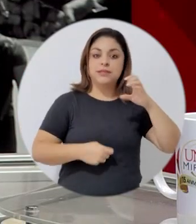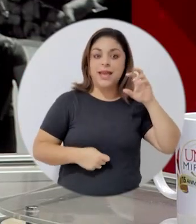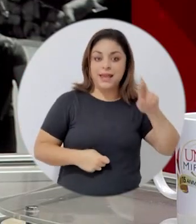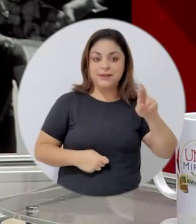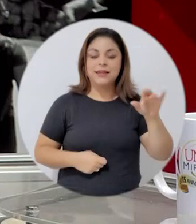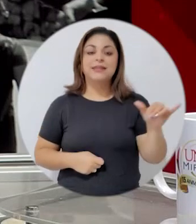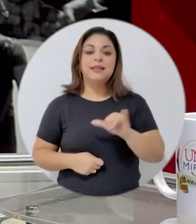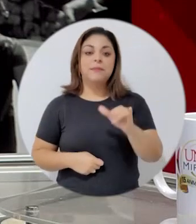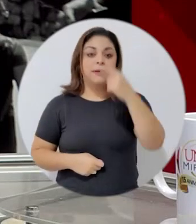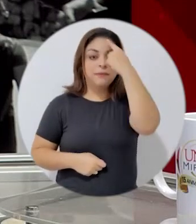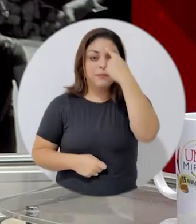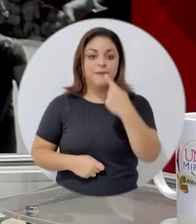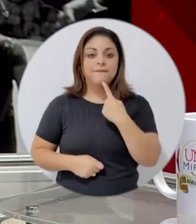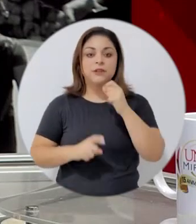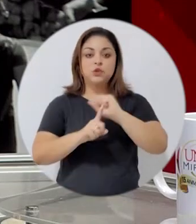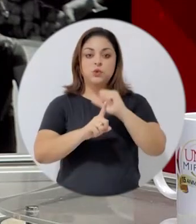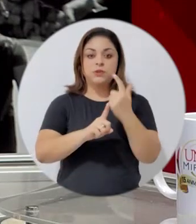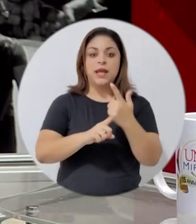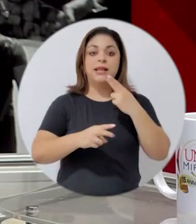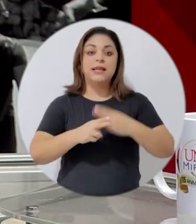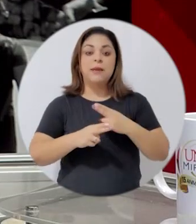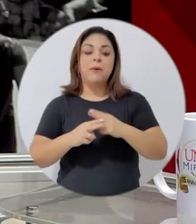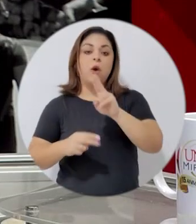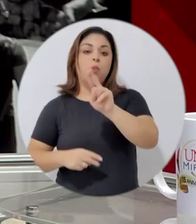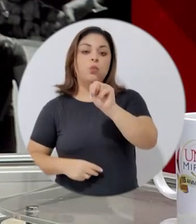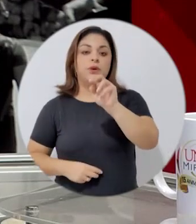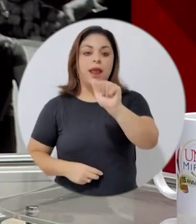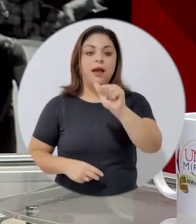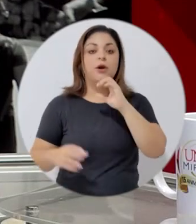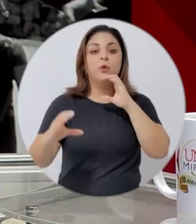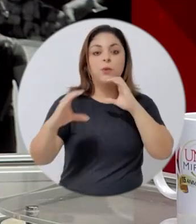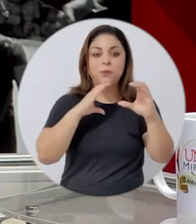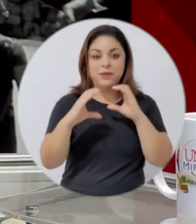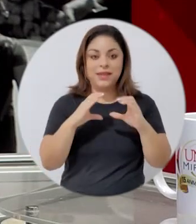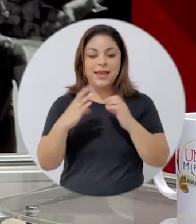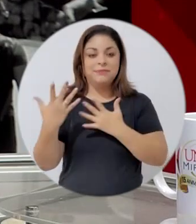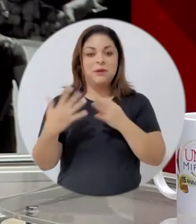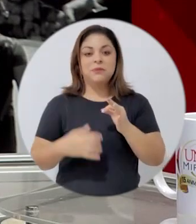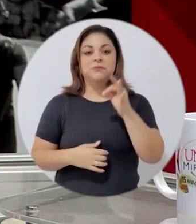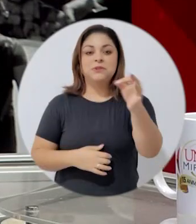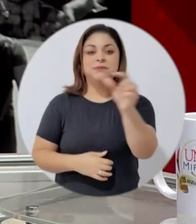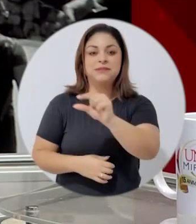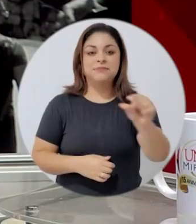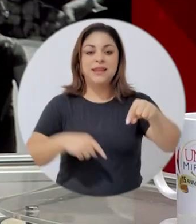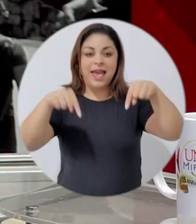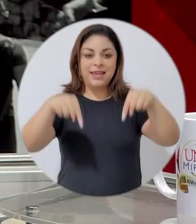www.unacomunica.una.ac.cr y también en los perfiles sociales bajo el nombre de Una Comunica. Les